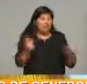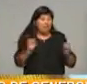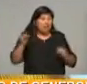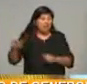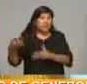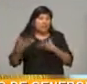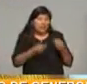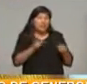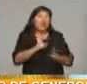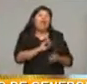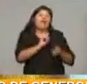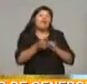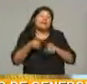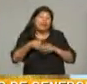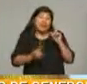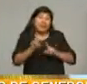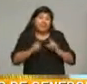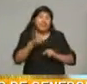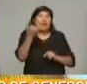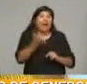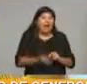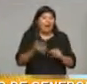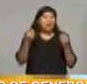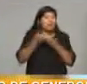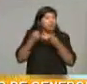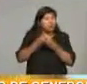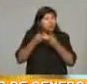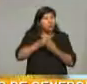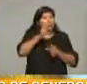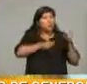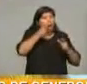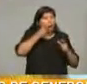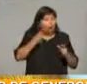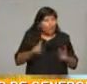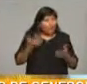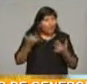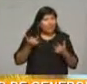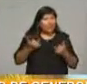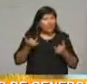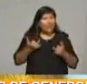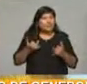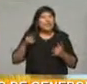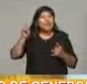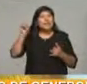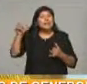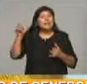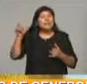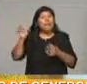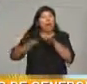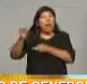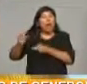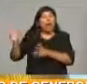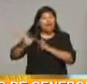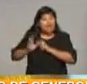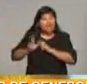muchas de ellas son derivadas de la justicia pero hemos tenido algunas espontáneas para nosotros son muy importantes las